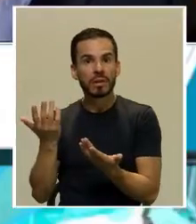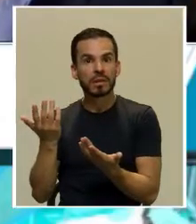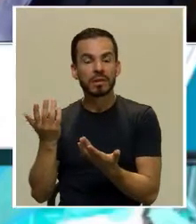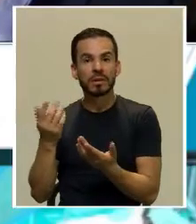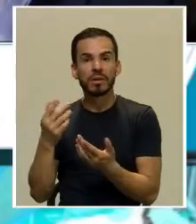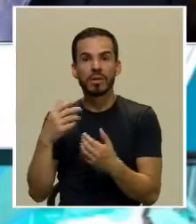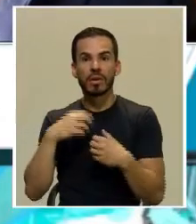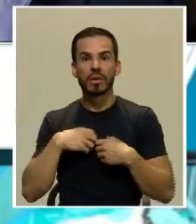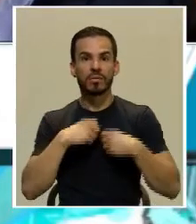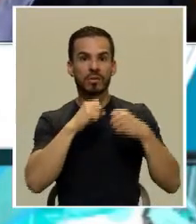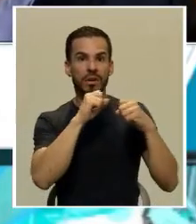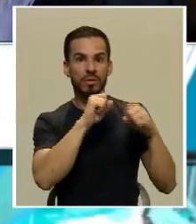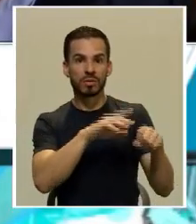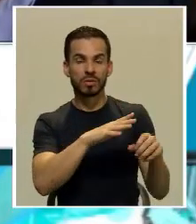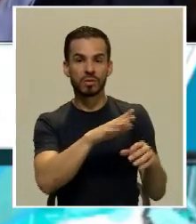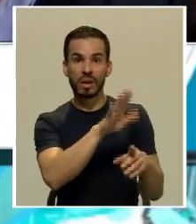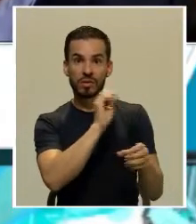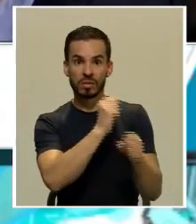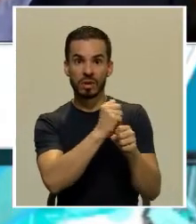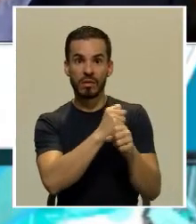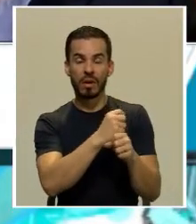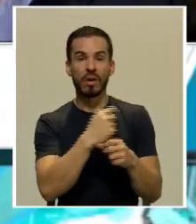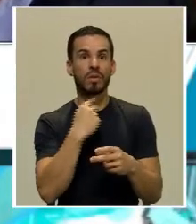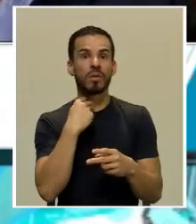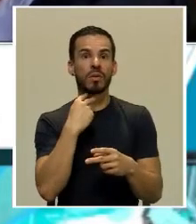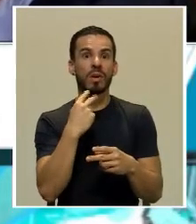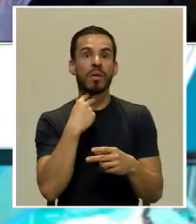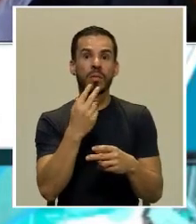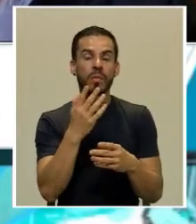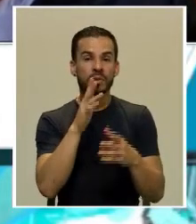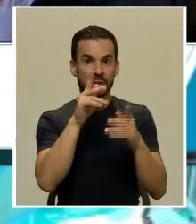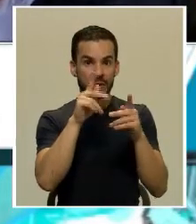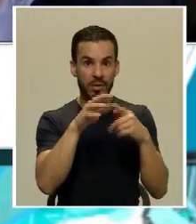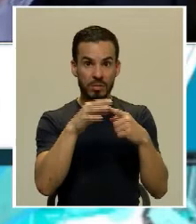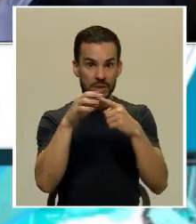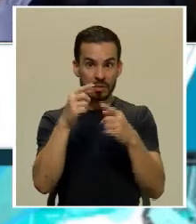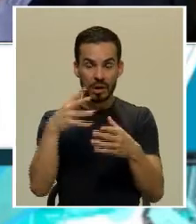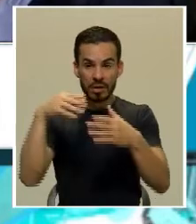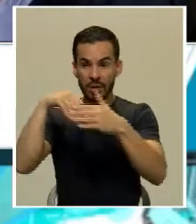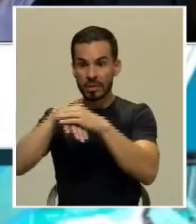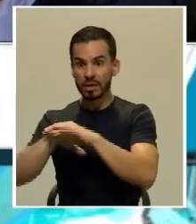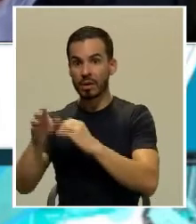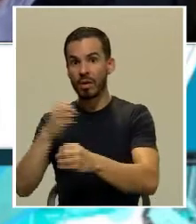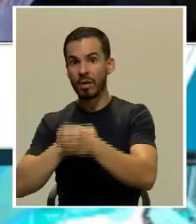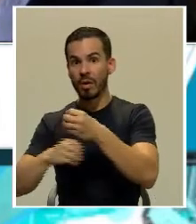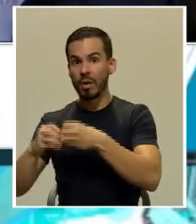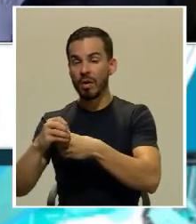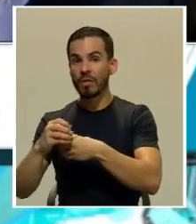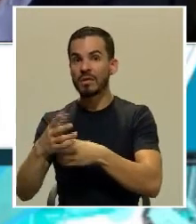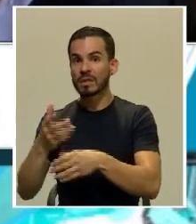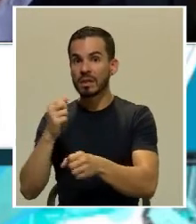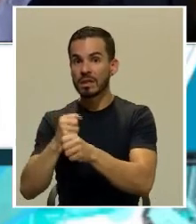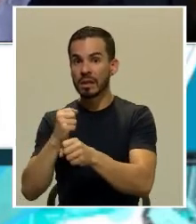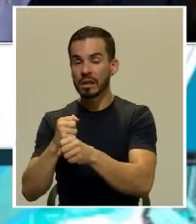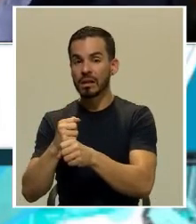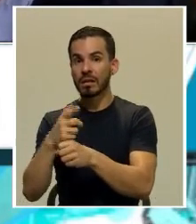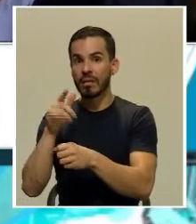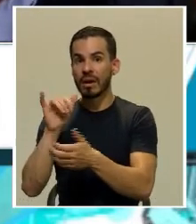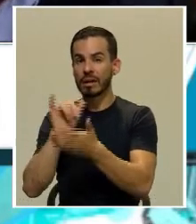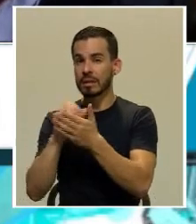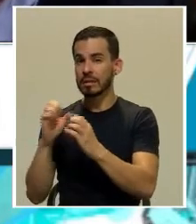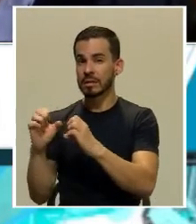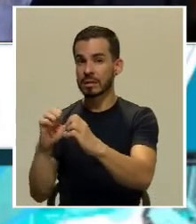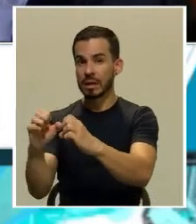sea, renunció a su función de vocero presidencial y pensaría uno que está metido en la oficina trabajando justamente